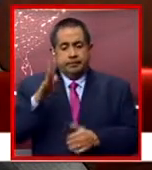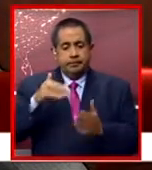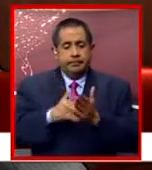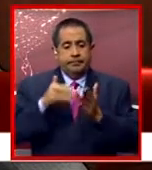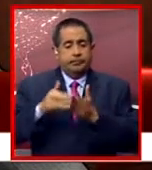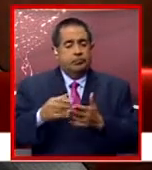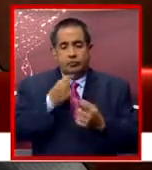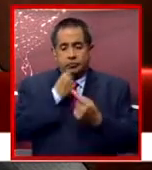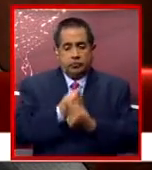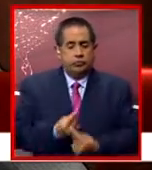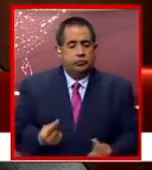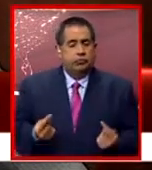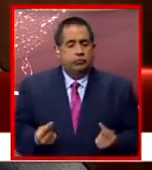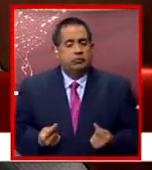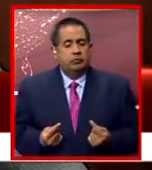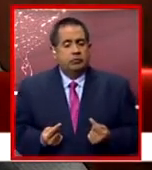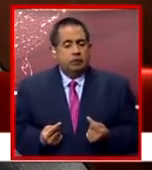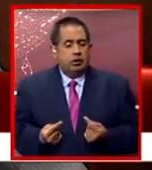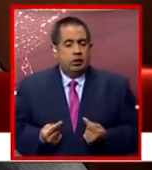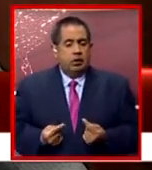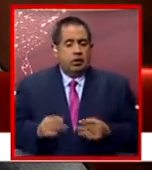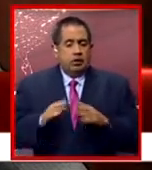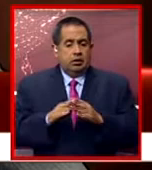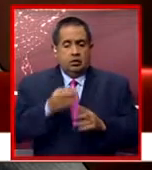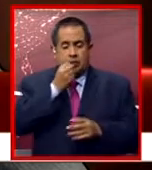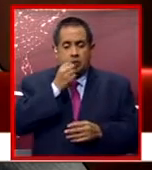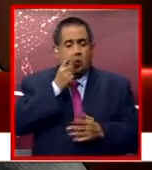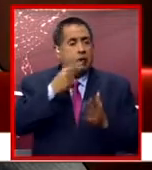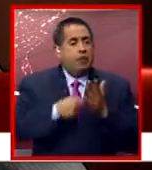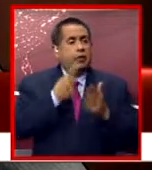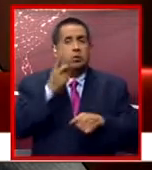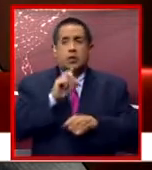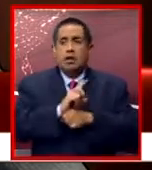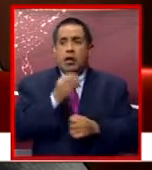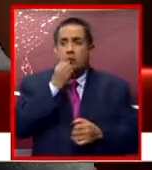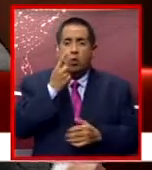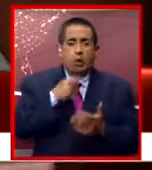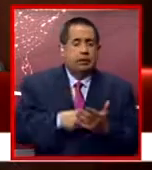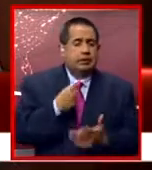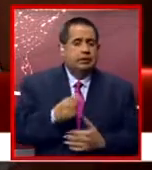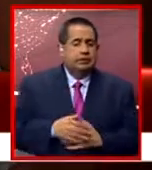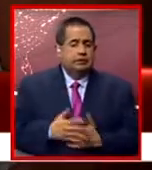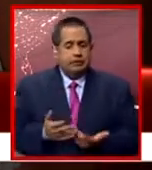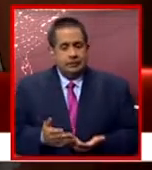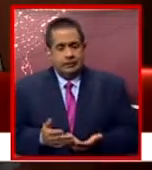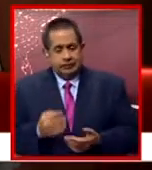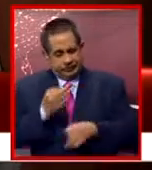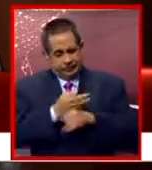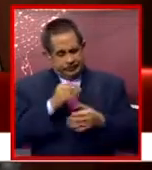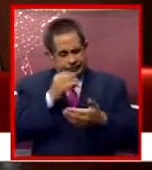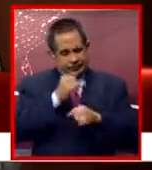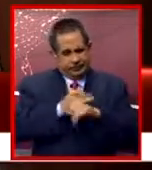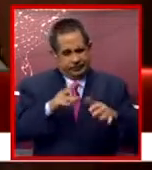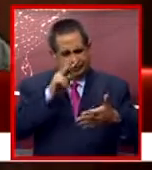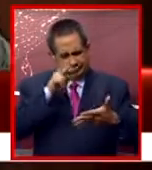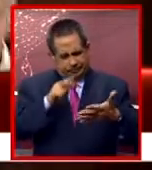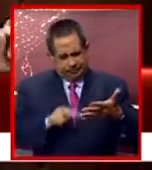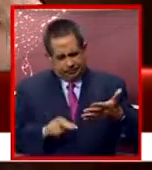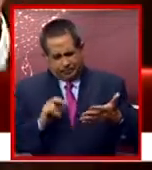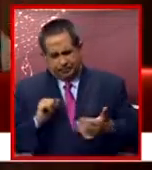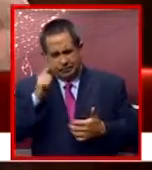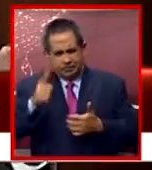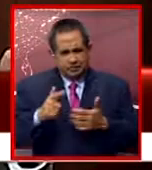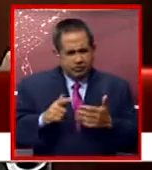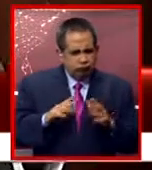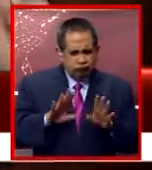de nuestros infantes que comen cuando mucho una vez al día. Y no encontré aquí en este informe una